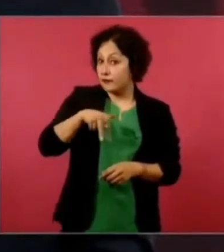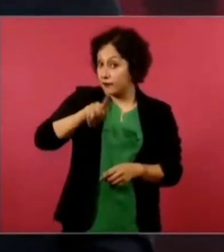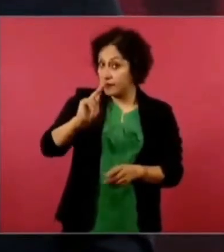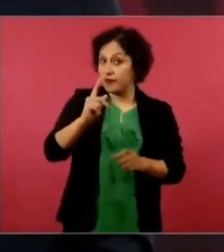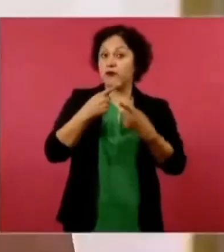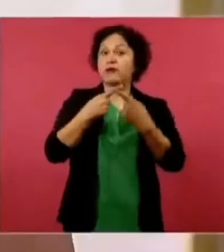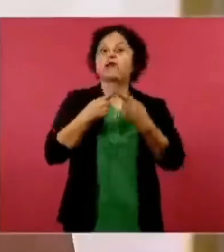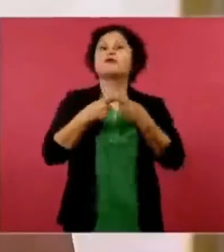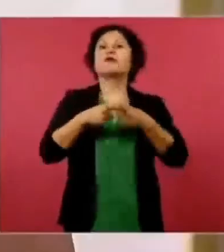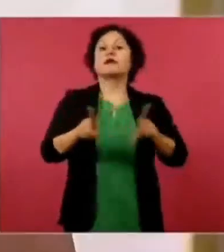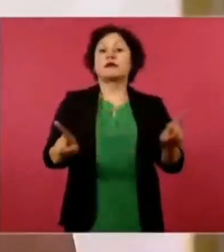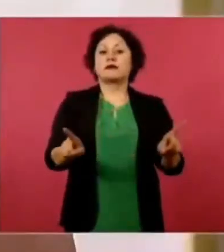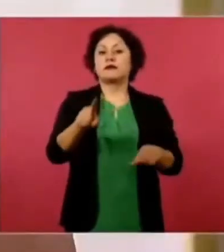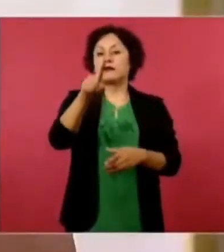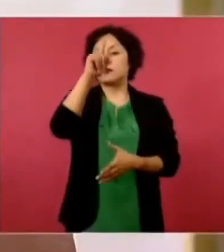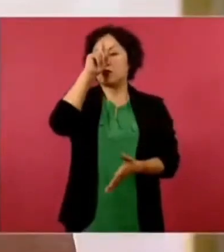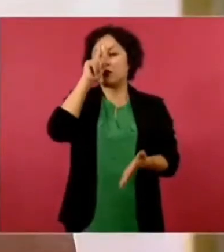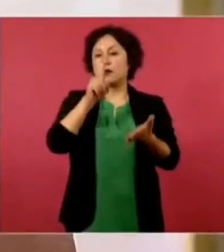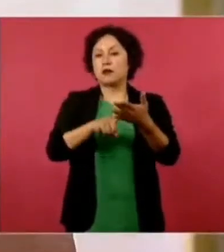esté protegiendo.